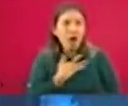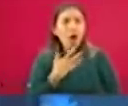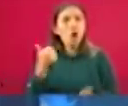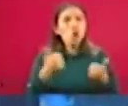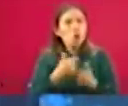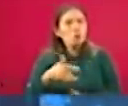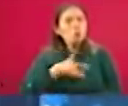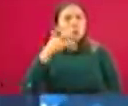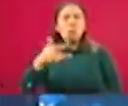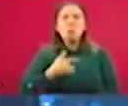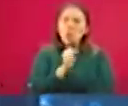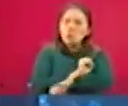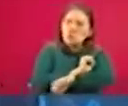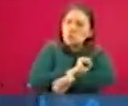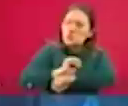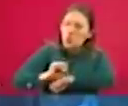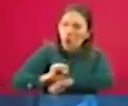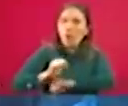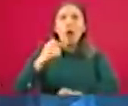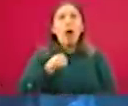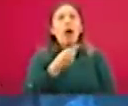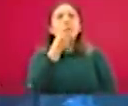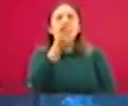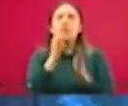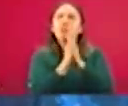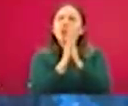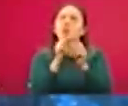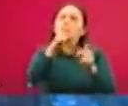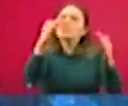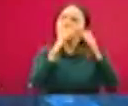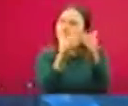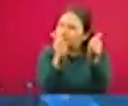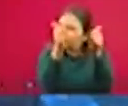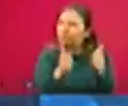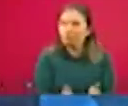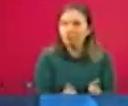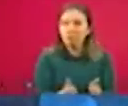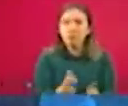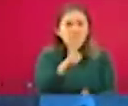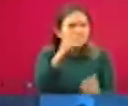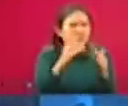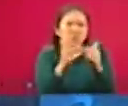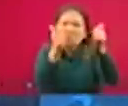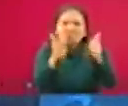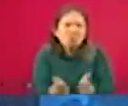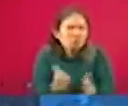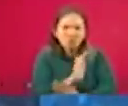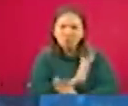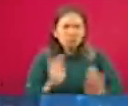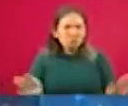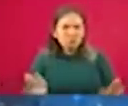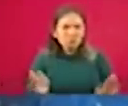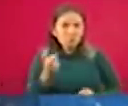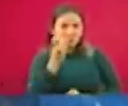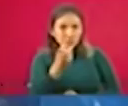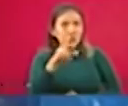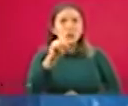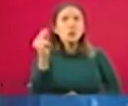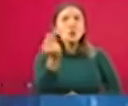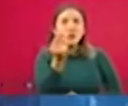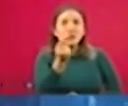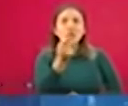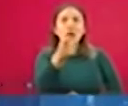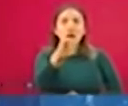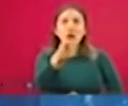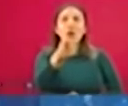está basado en ciencias matemáticas, al final del día son predicciones. Esto es análogo a las predicciones del